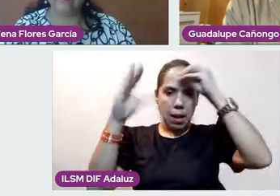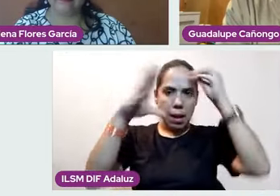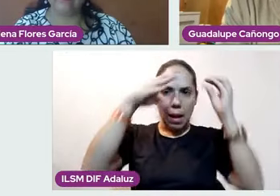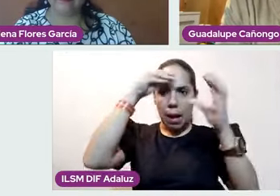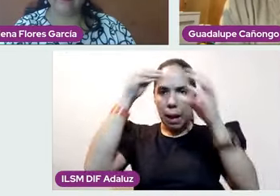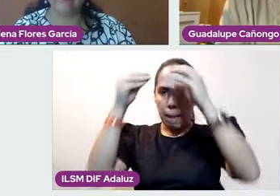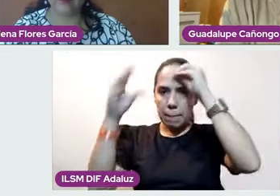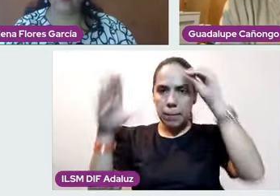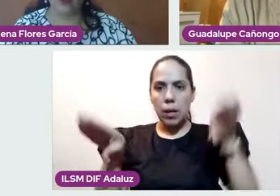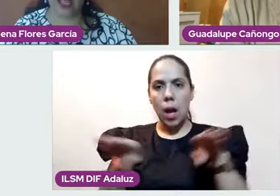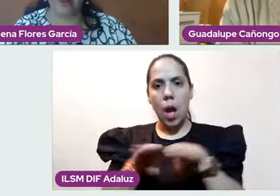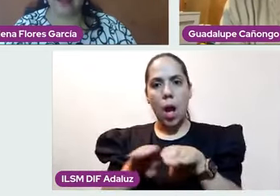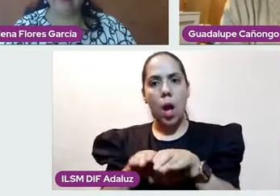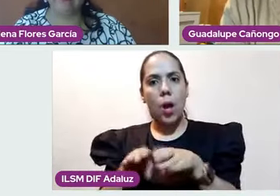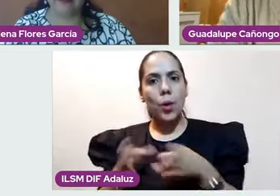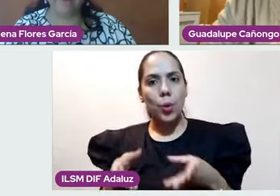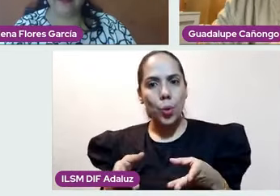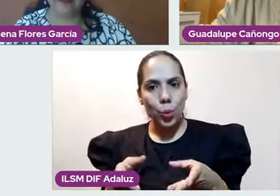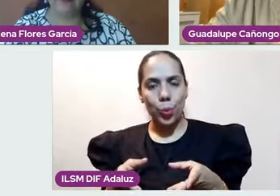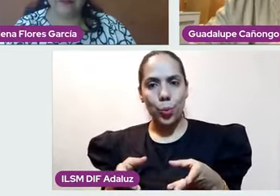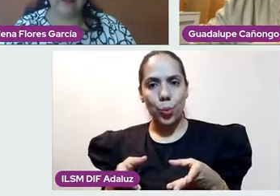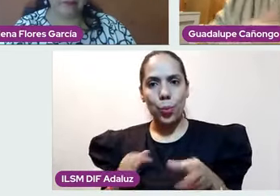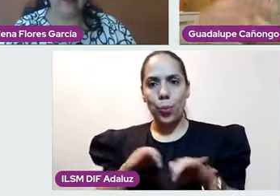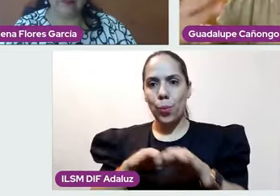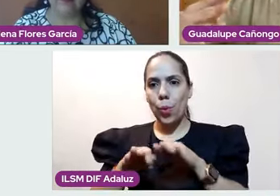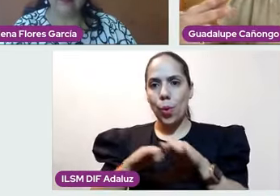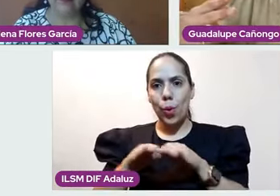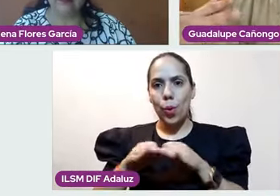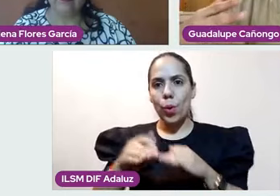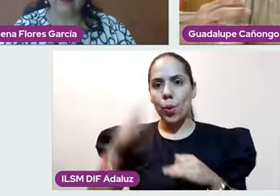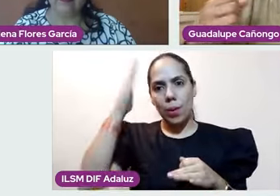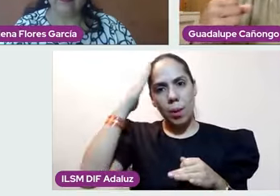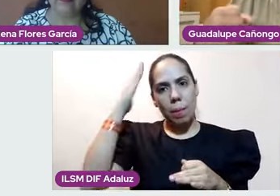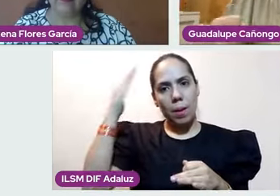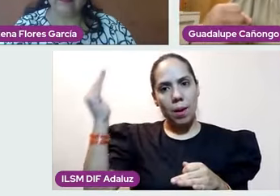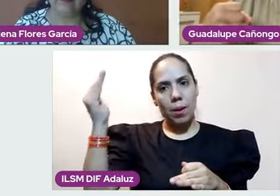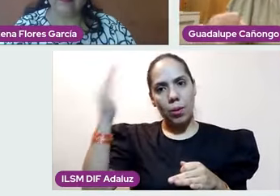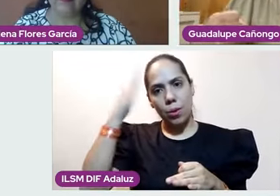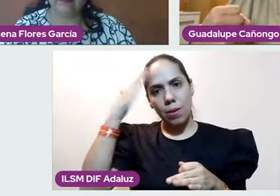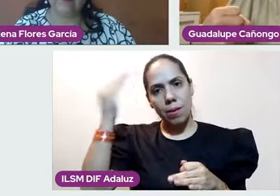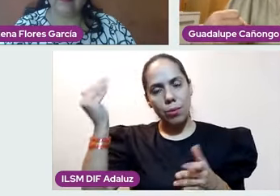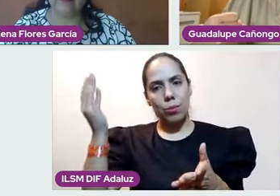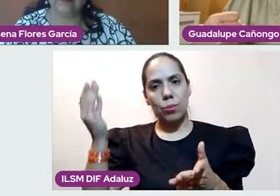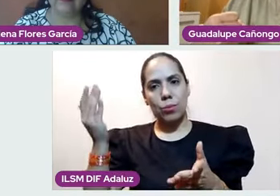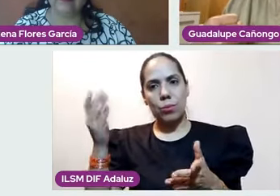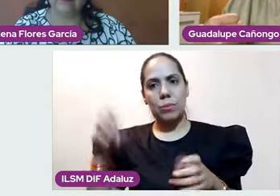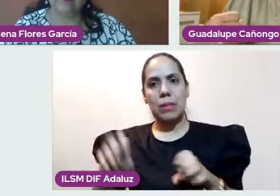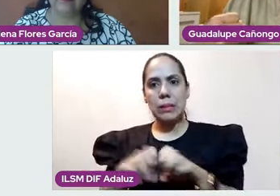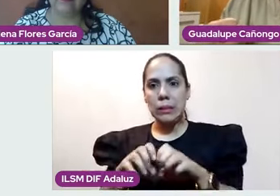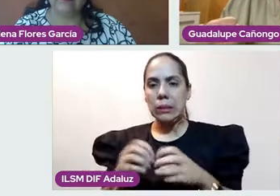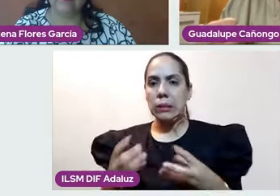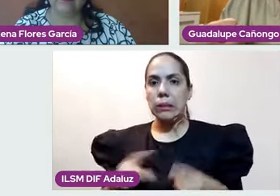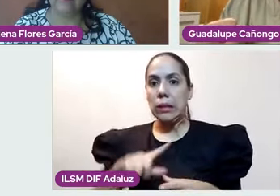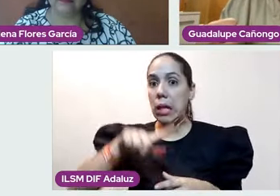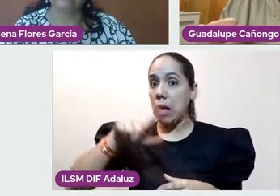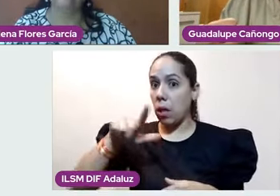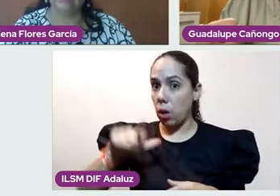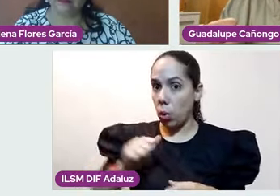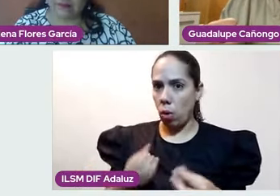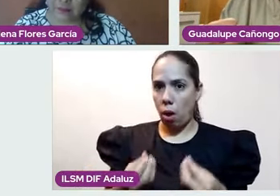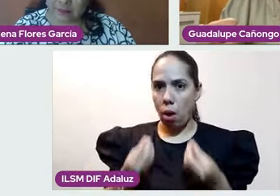cuestión cultural que de pronto, si no lo atendemos, es tan difícil modificar estos